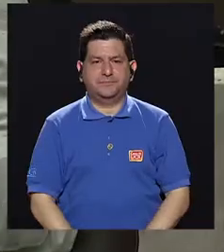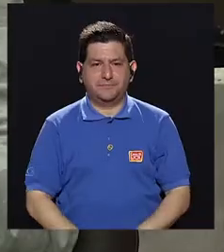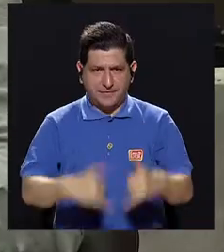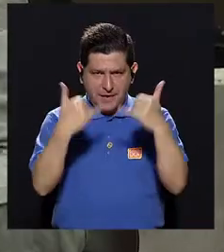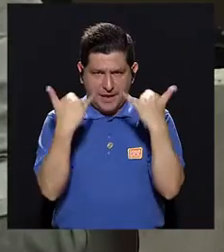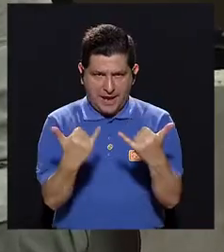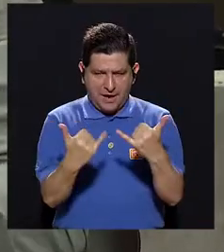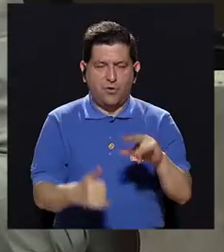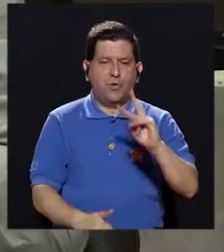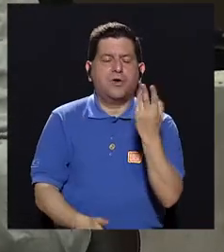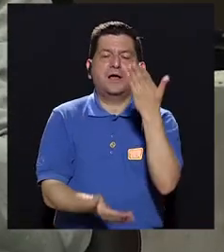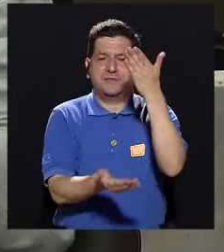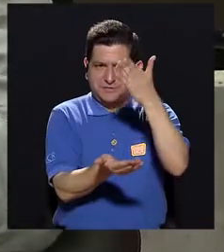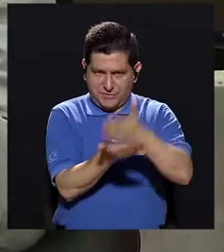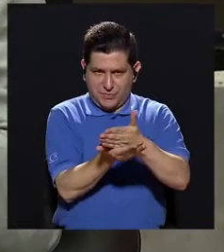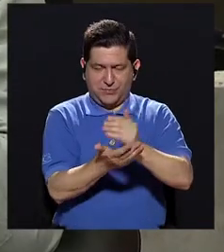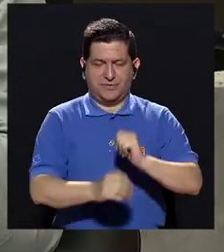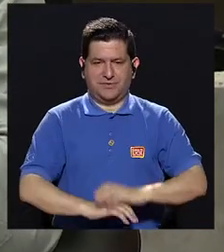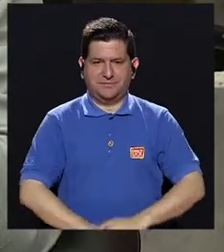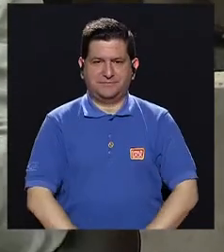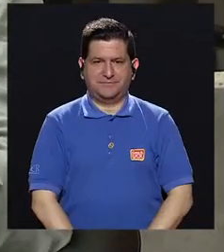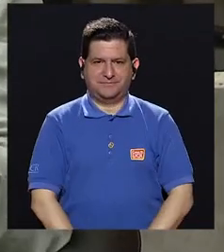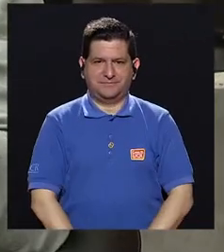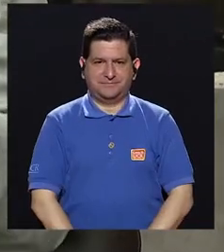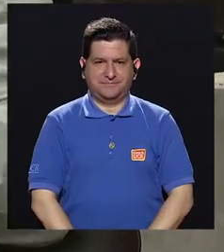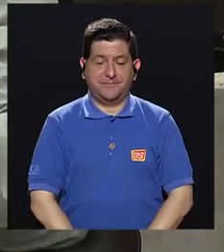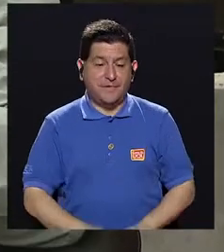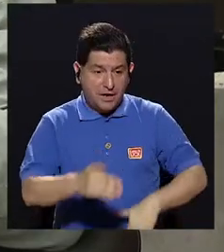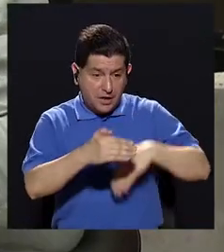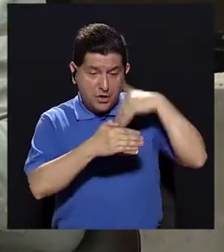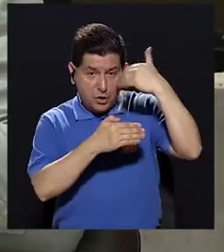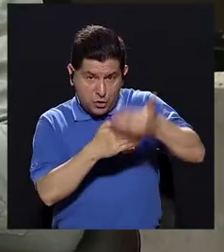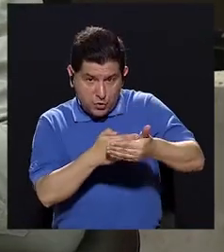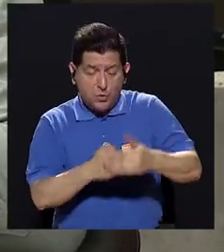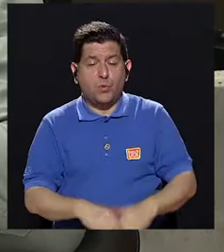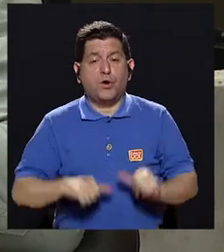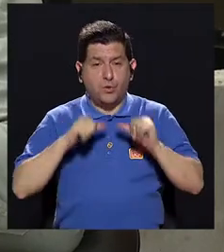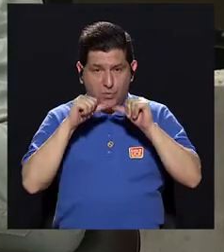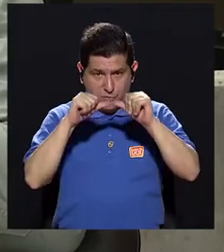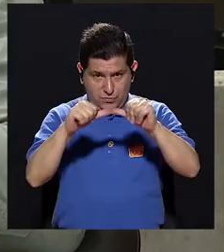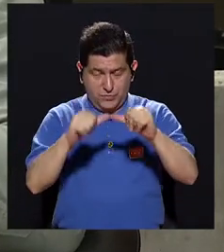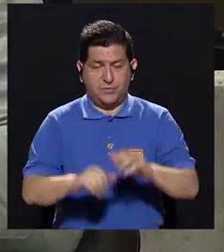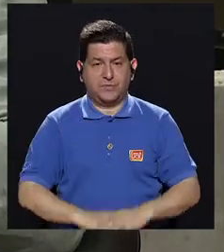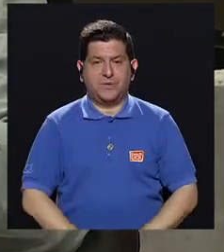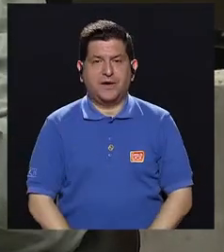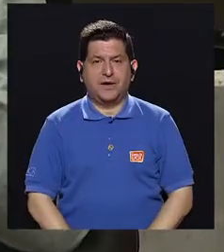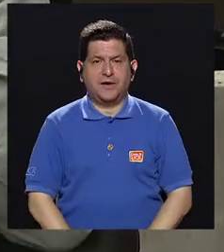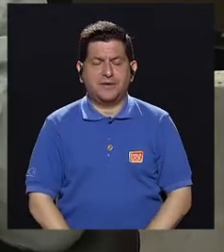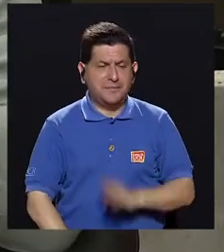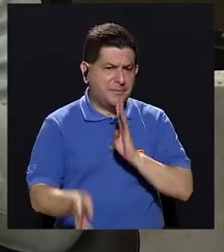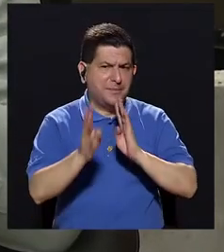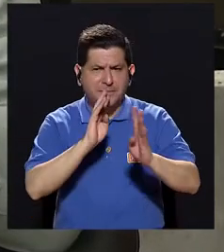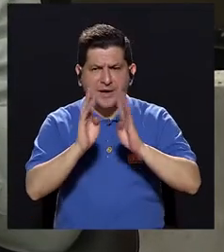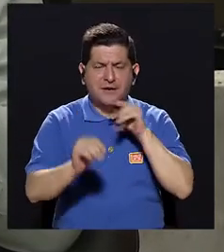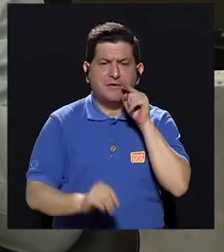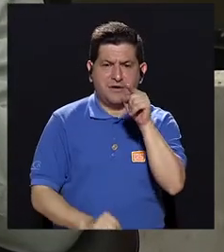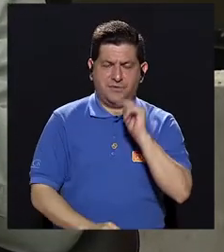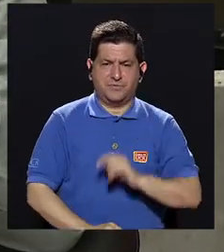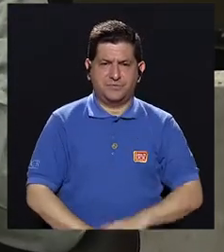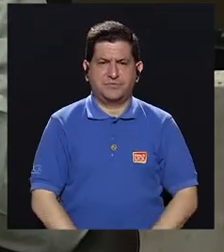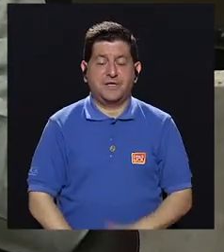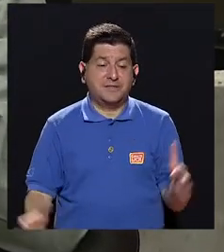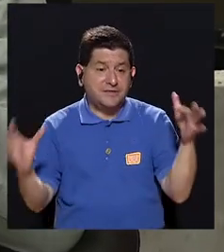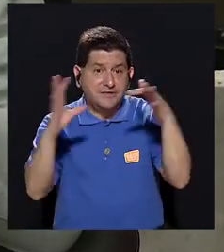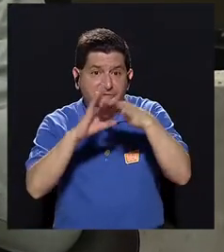pues vamos a ir ahorita a una segunda pausa en este momento y luego vamos a retornar para pues seguir conversando con